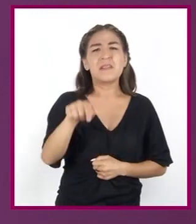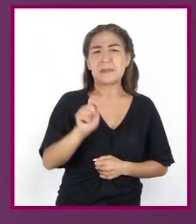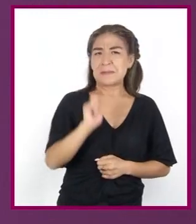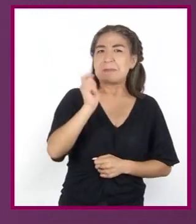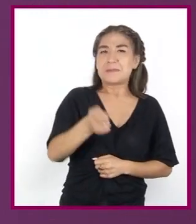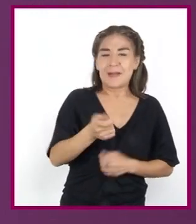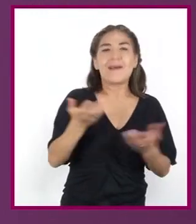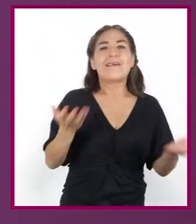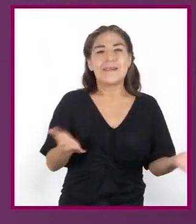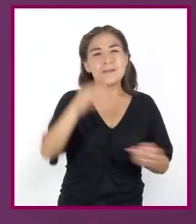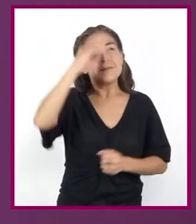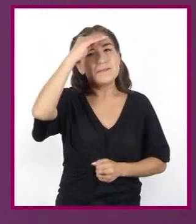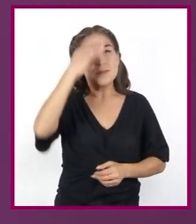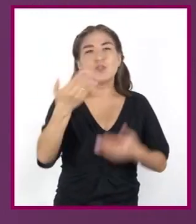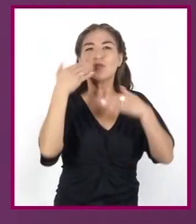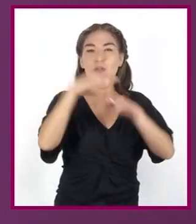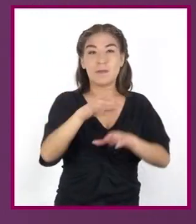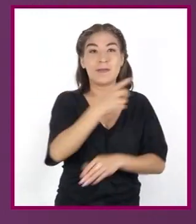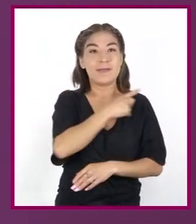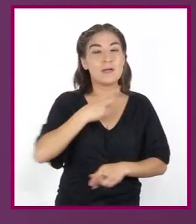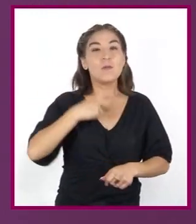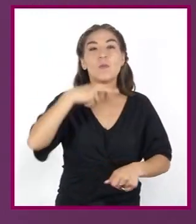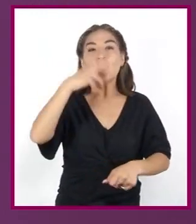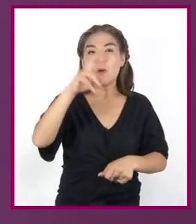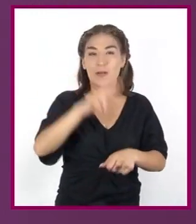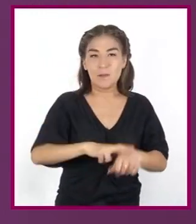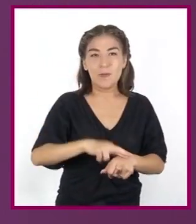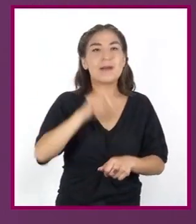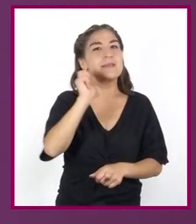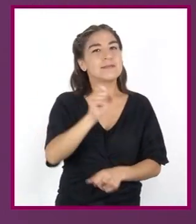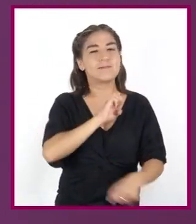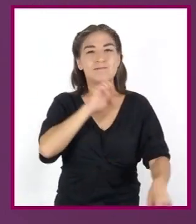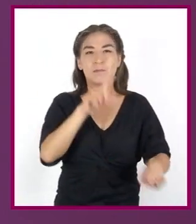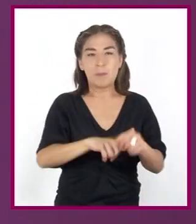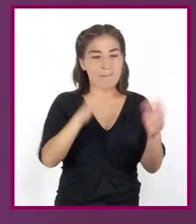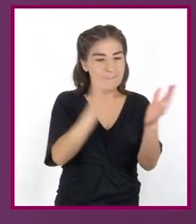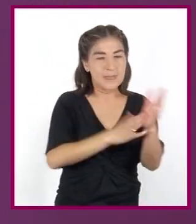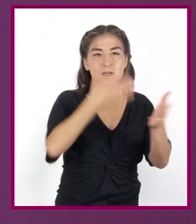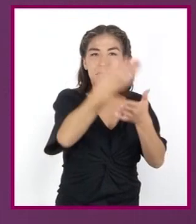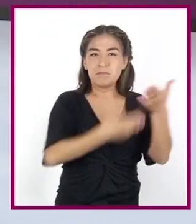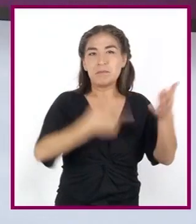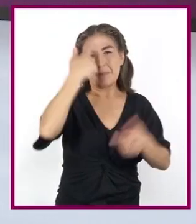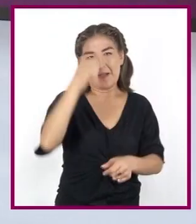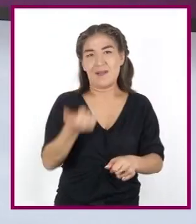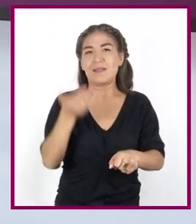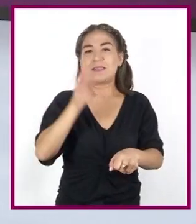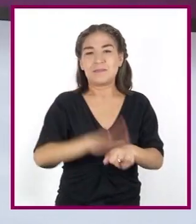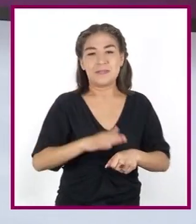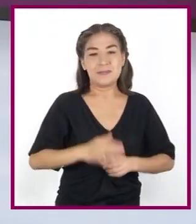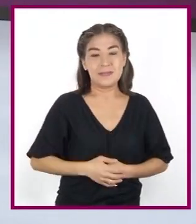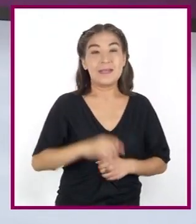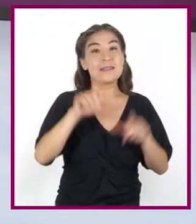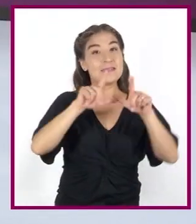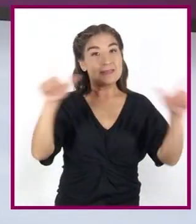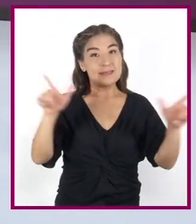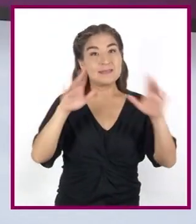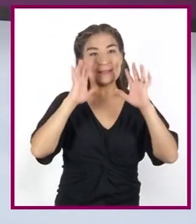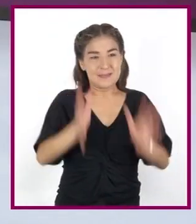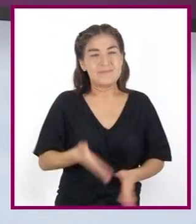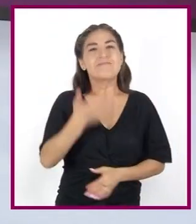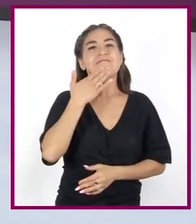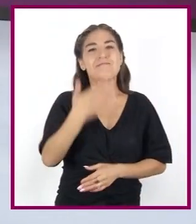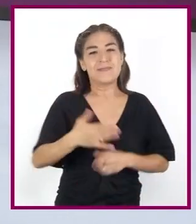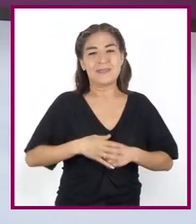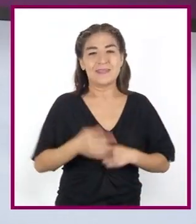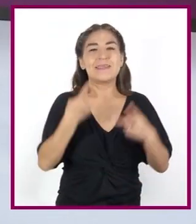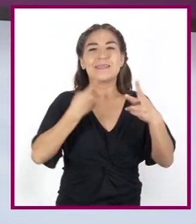a reflexionar sobre el uso del vocabulario especializado en documentos administrativos. ¿Listas y listos? Muy bien,